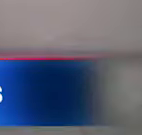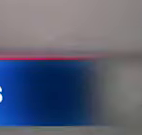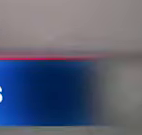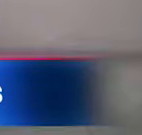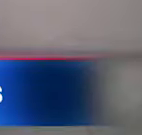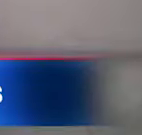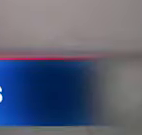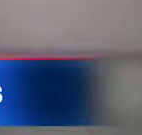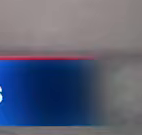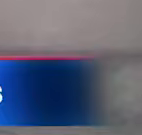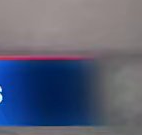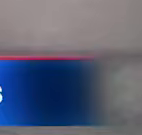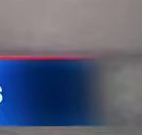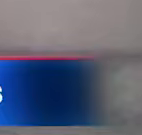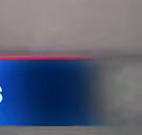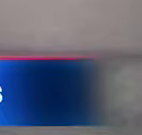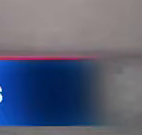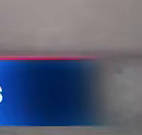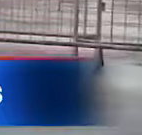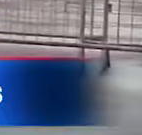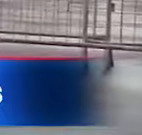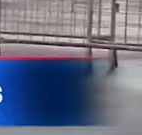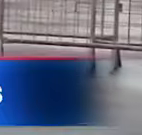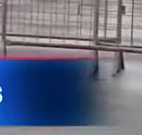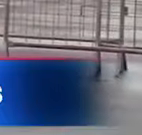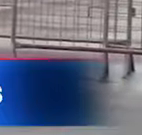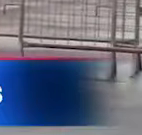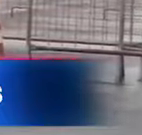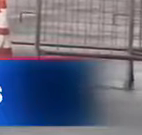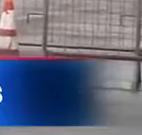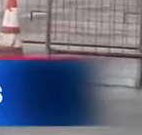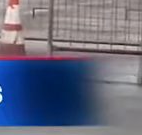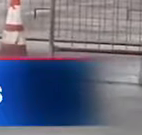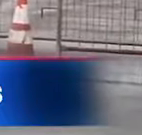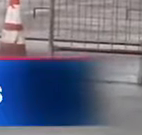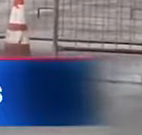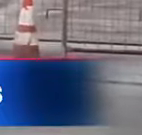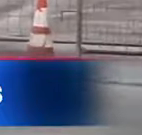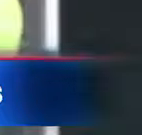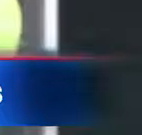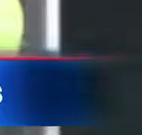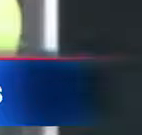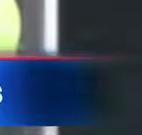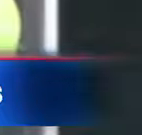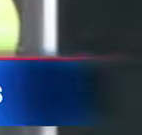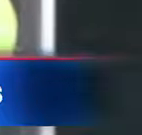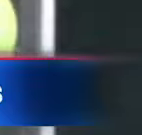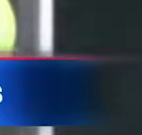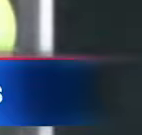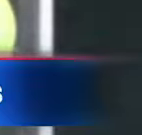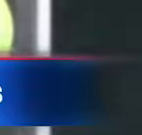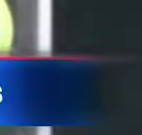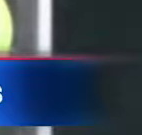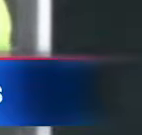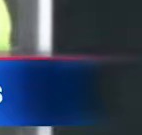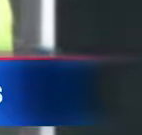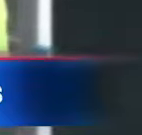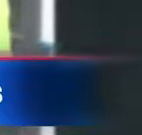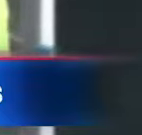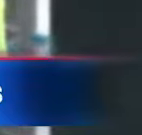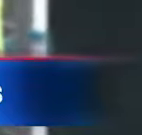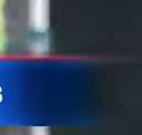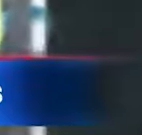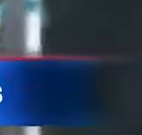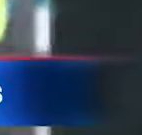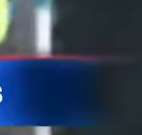de rehabilitación en donde se encontraba recluido alias Vito durante el 2022. Causa penal que la inició el propio